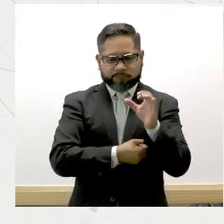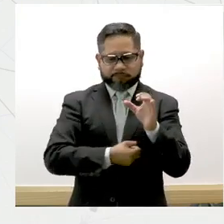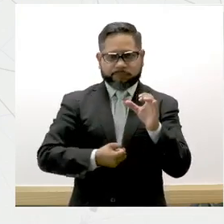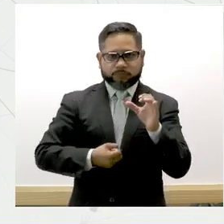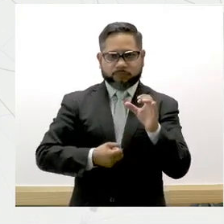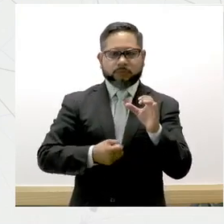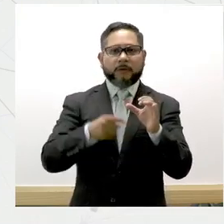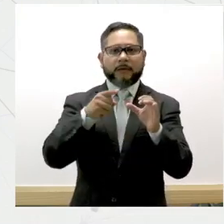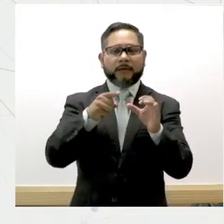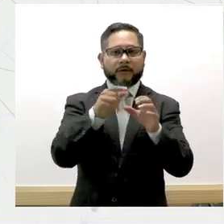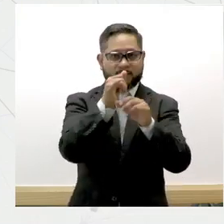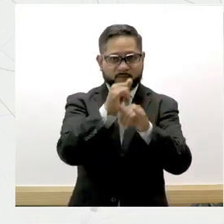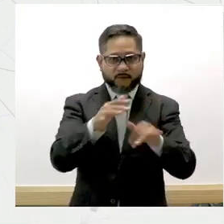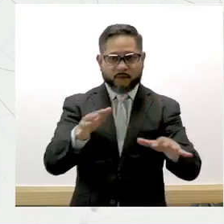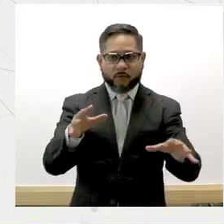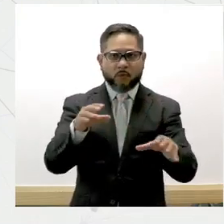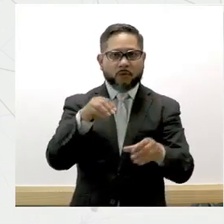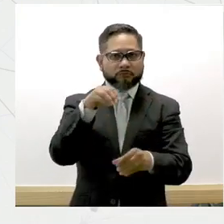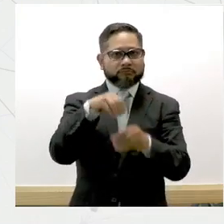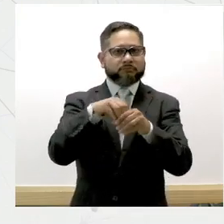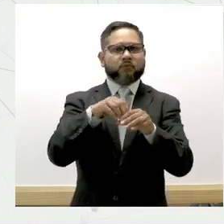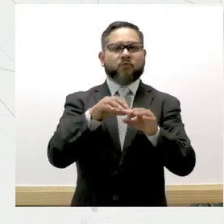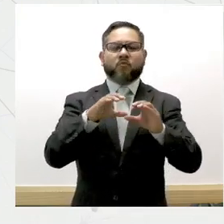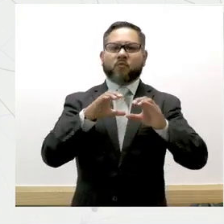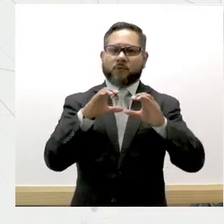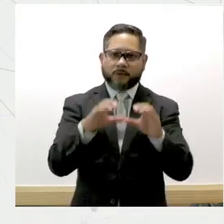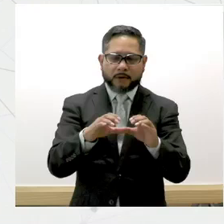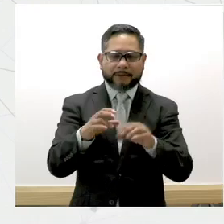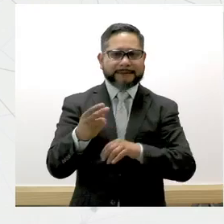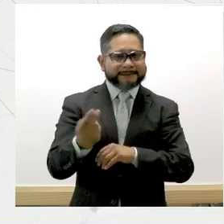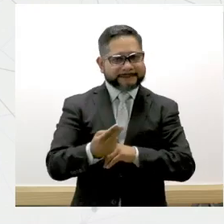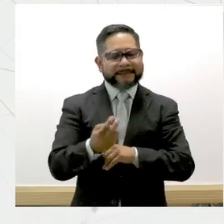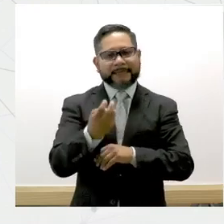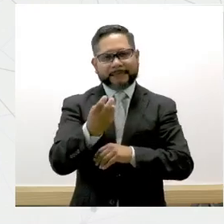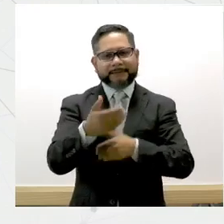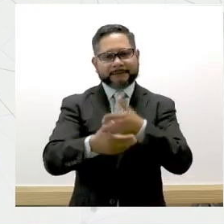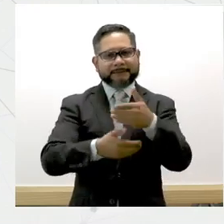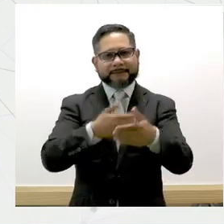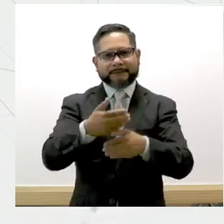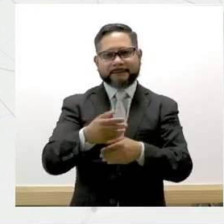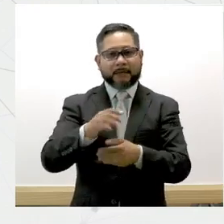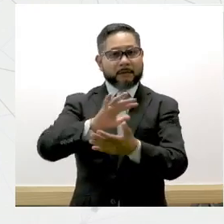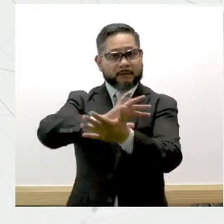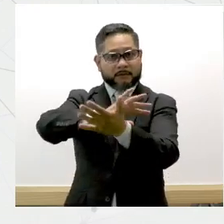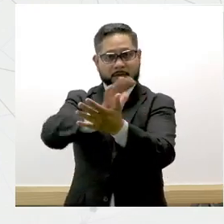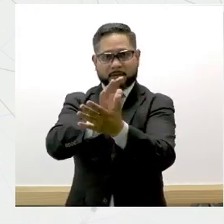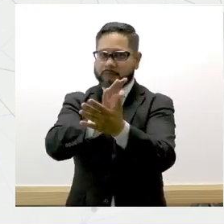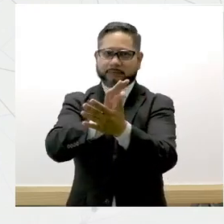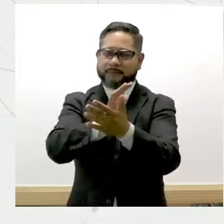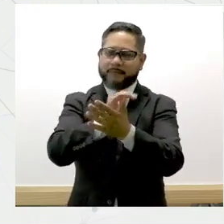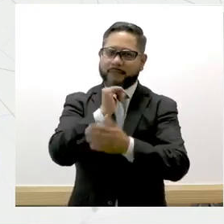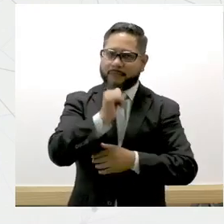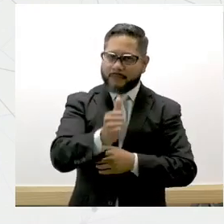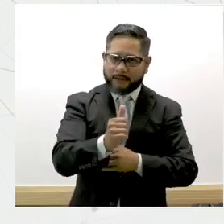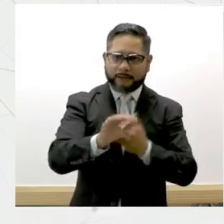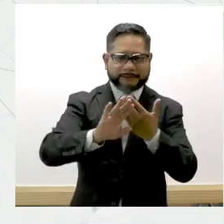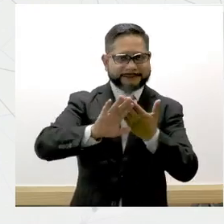datos, transparencia, diversidad, pues evidentemente partiendo de la no discriminación, ¿no?, y de esa necesidad